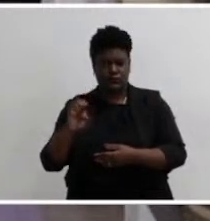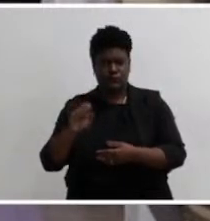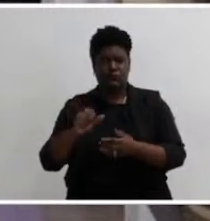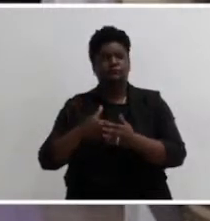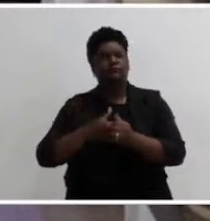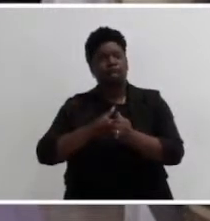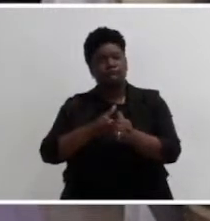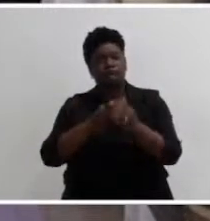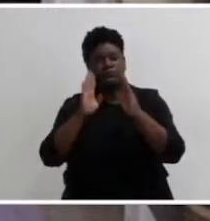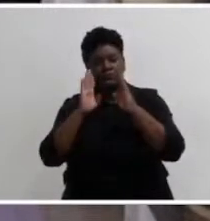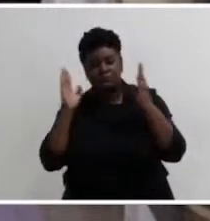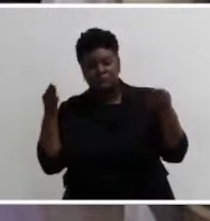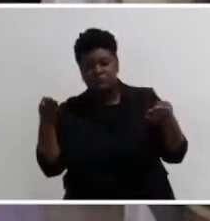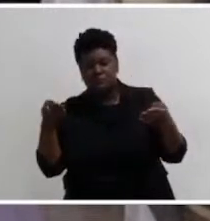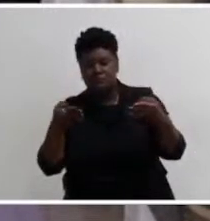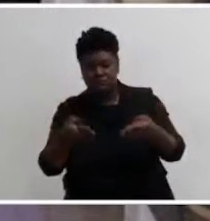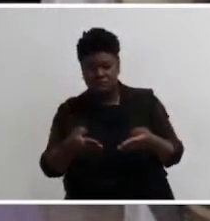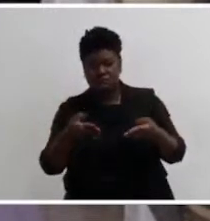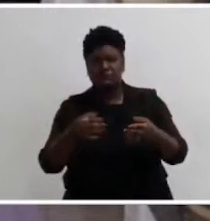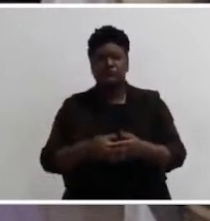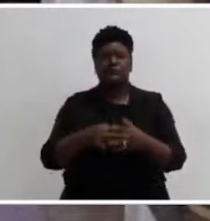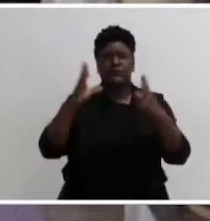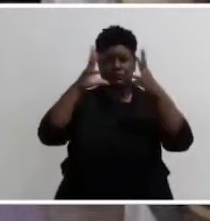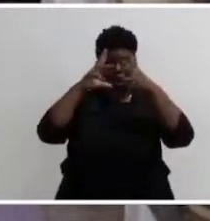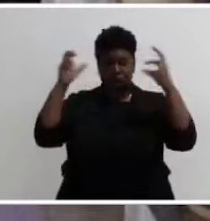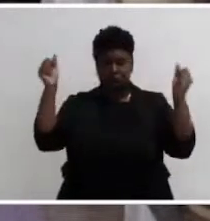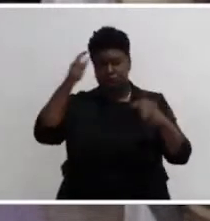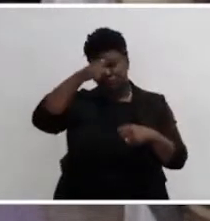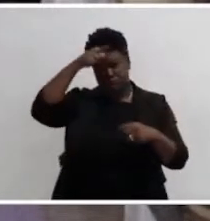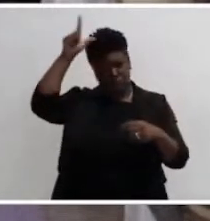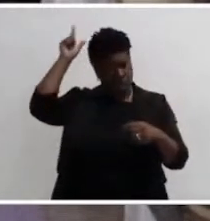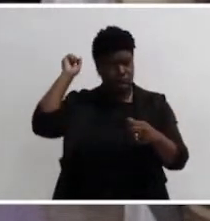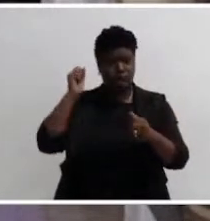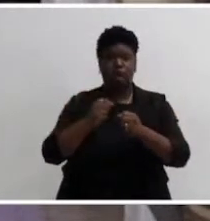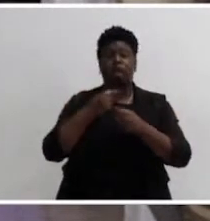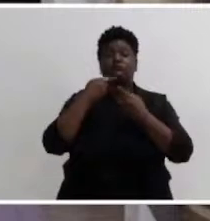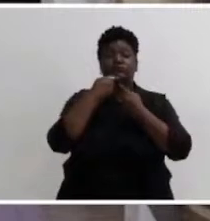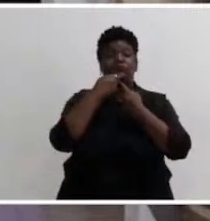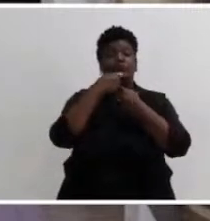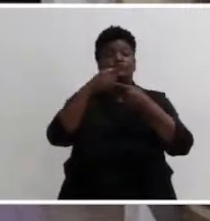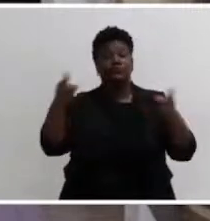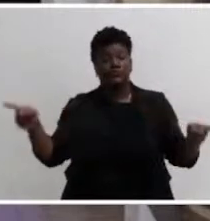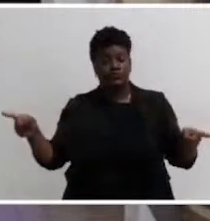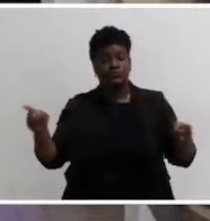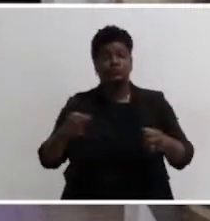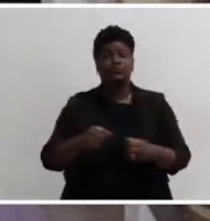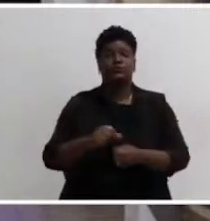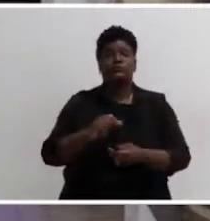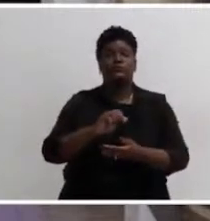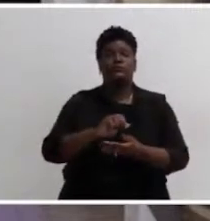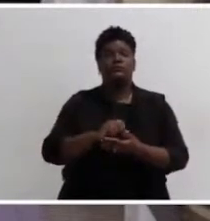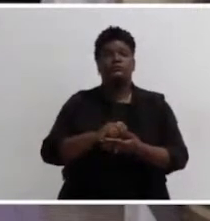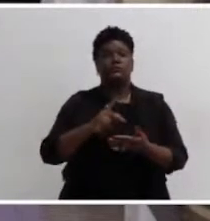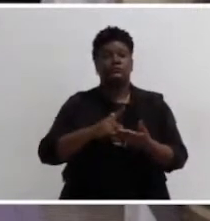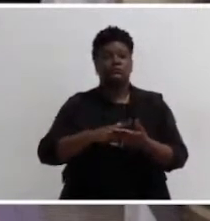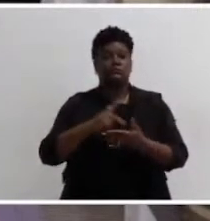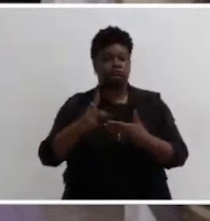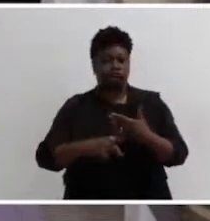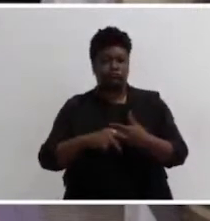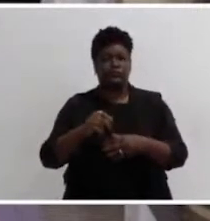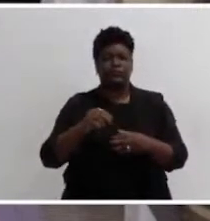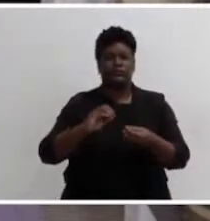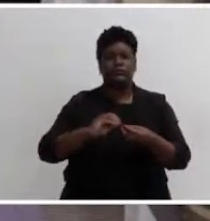324-24 que en junio de este año dictara el presidente Luis Abinader y que en su artículo número